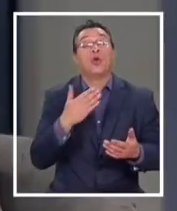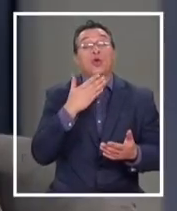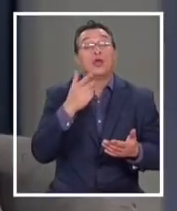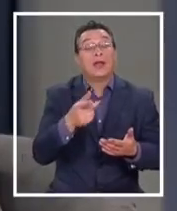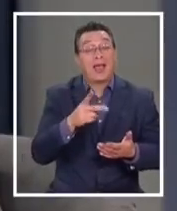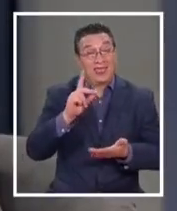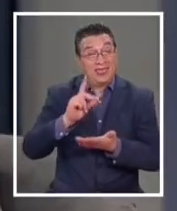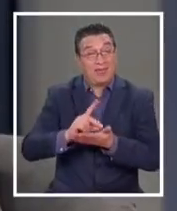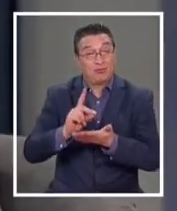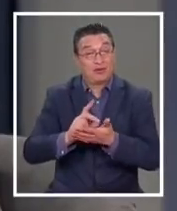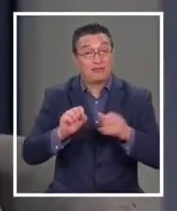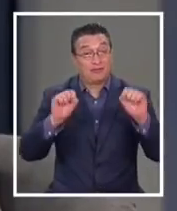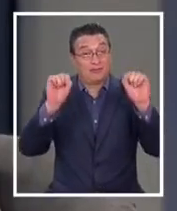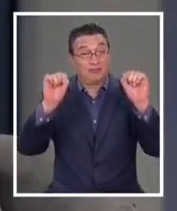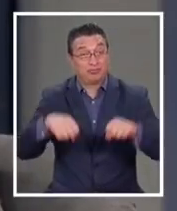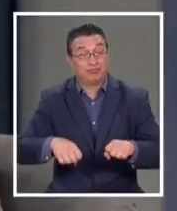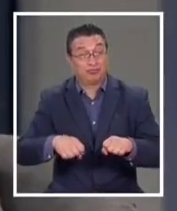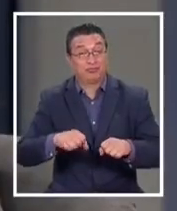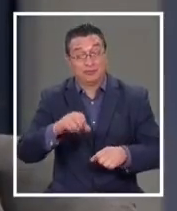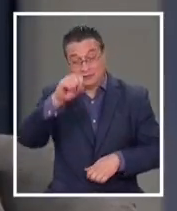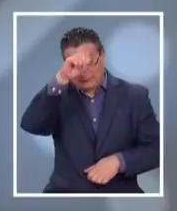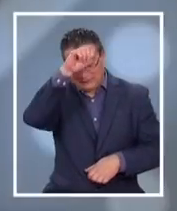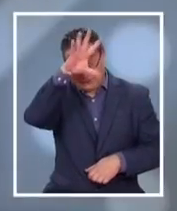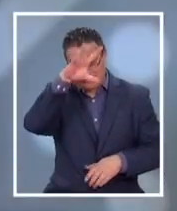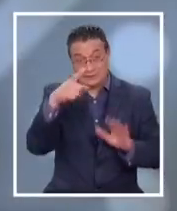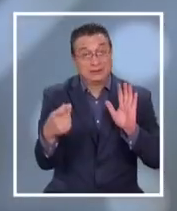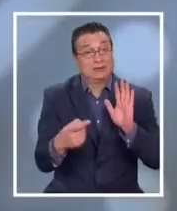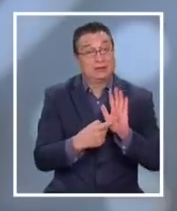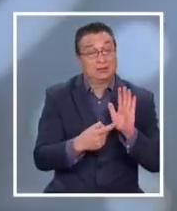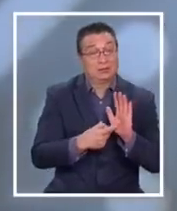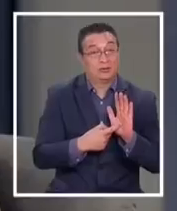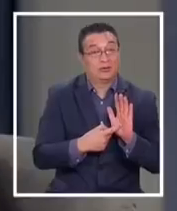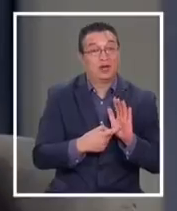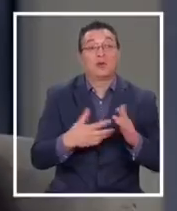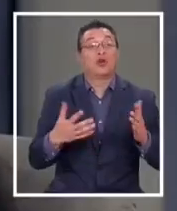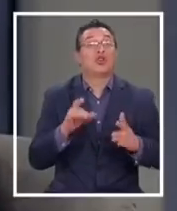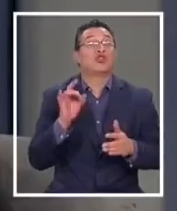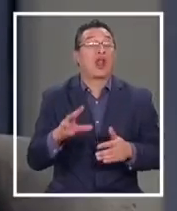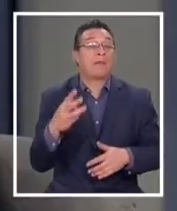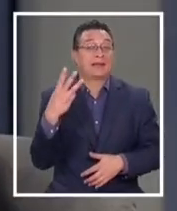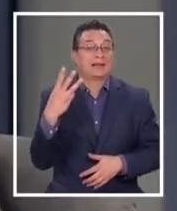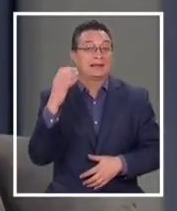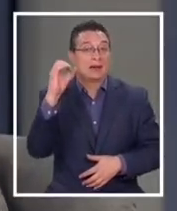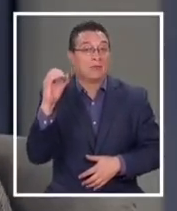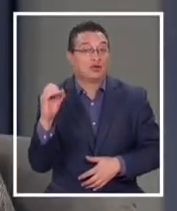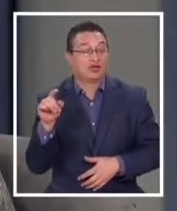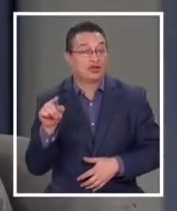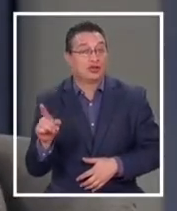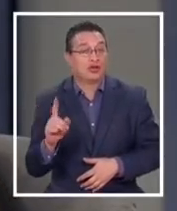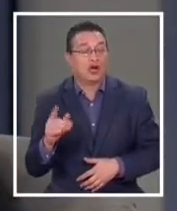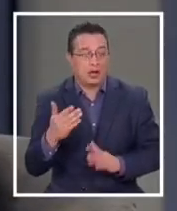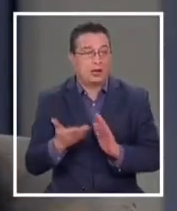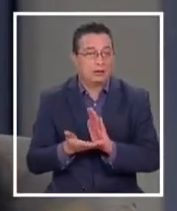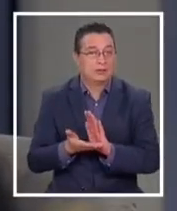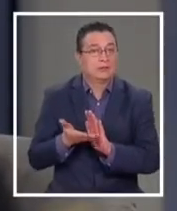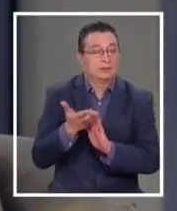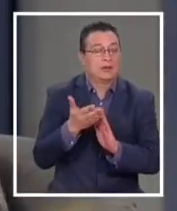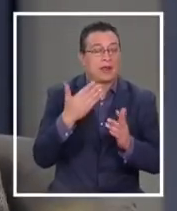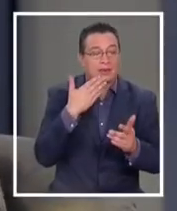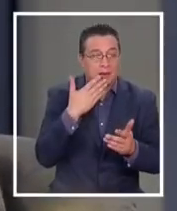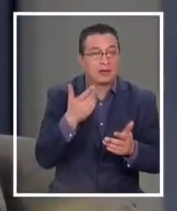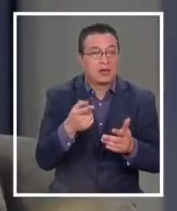Cámara de Diputados aprueba un royalty, que no solamente el 3% ad valorem, sino que además tiene un incremental,